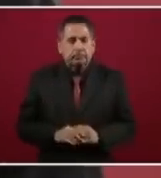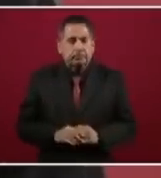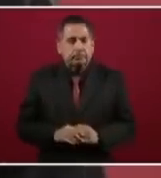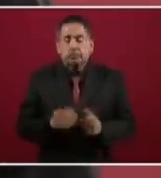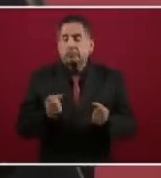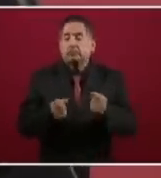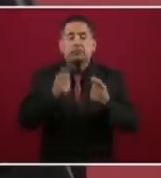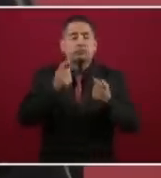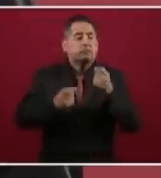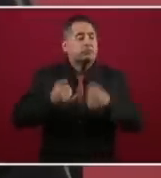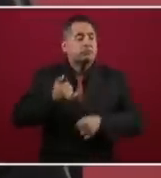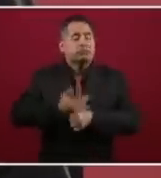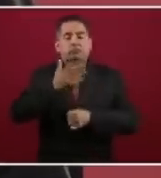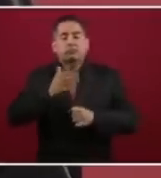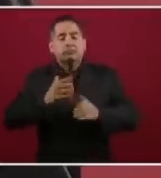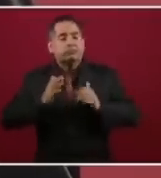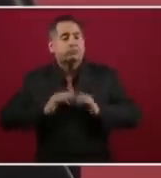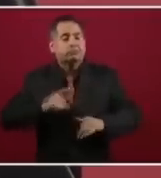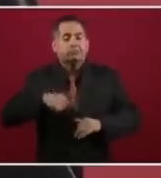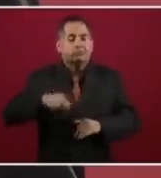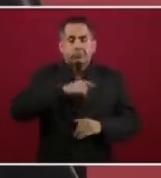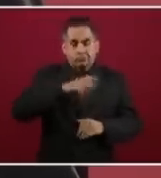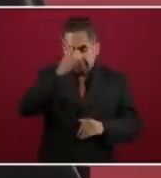inconformidad de los distribuidores